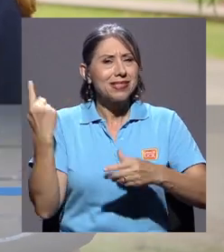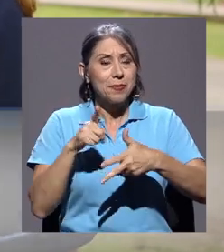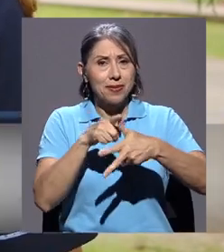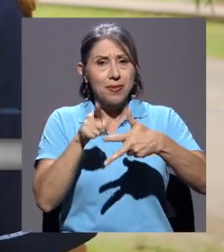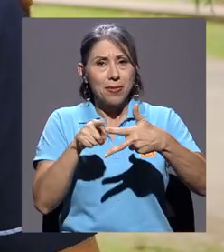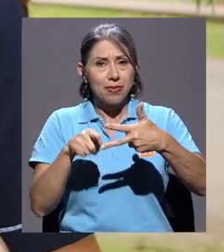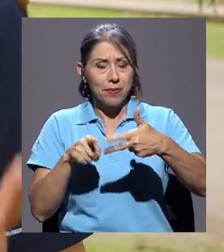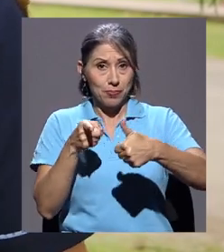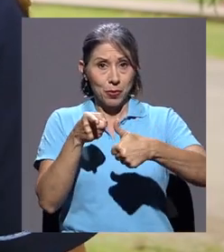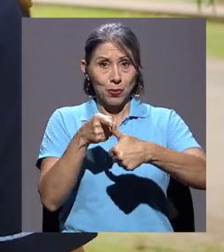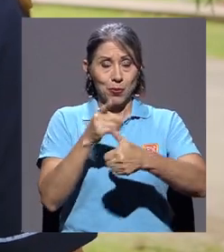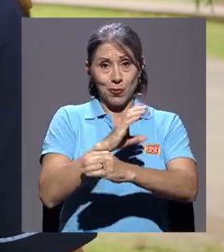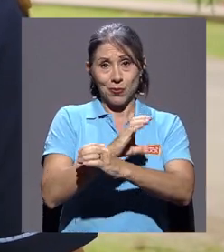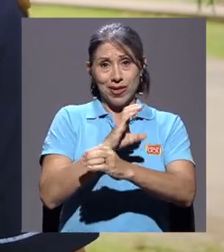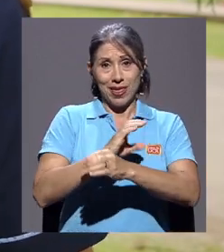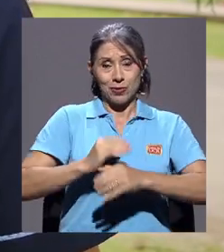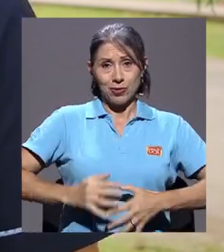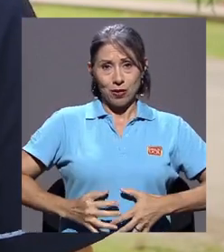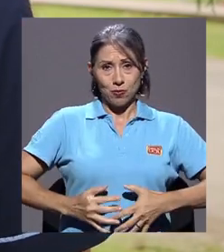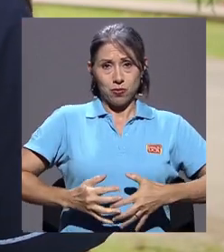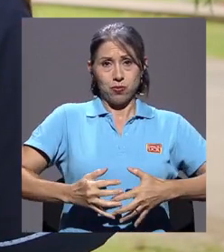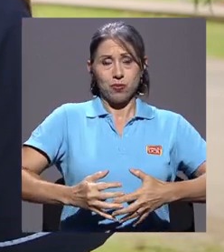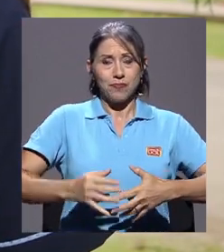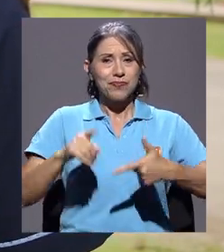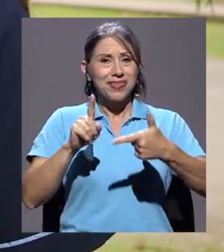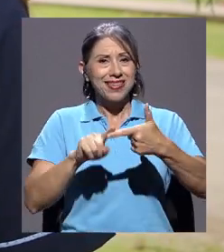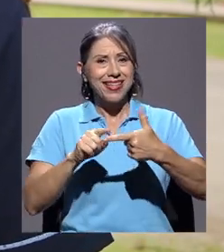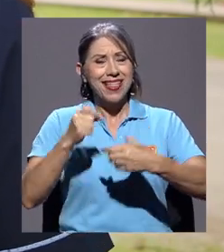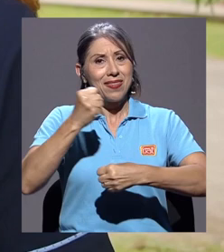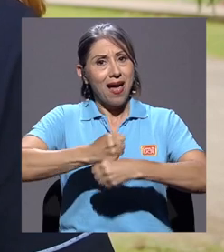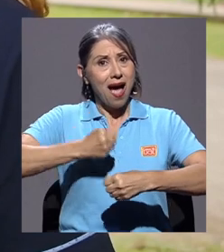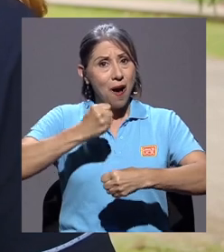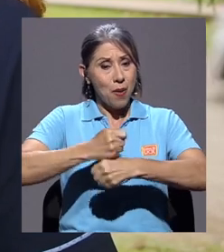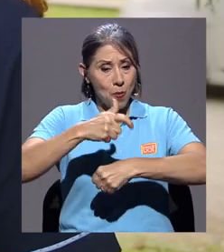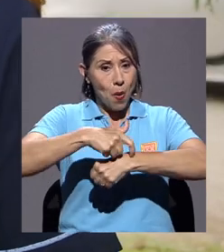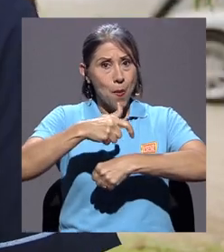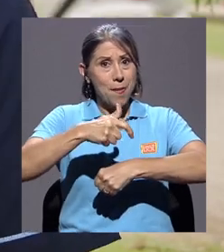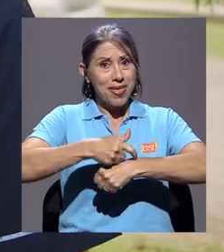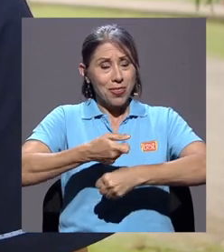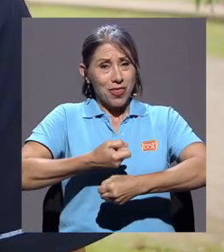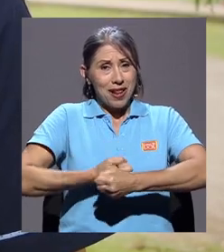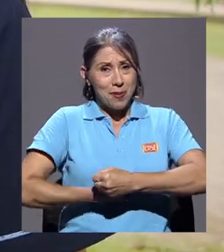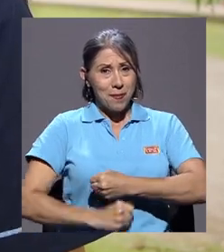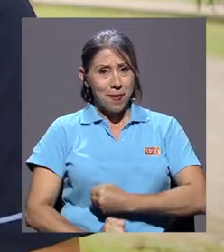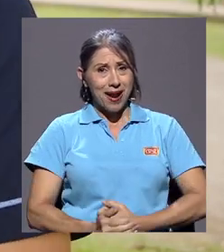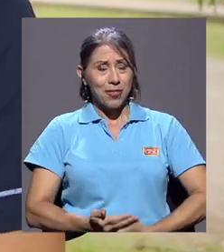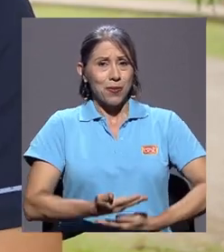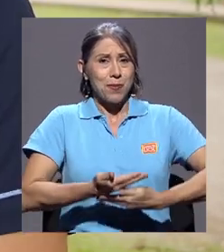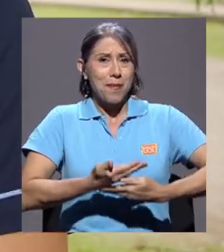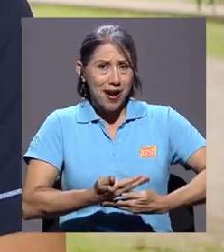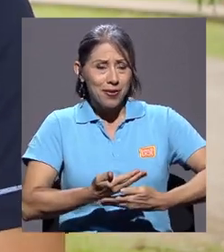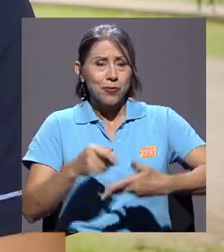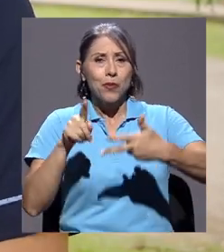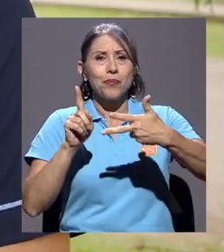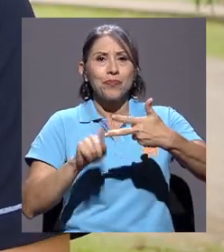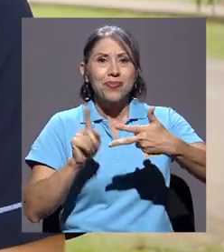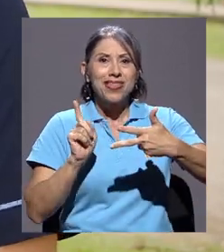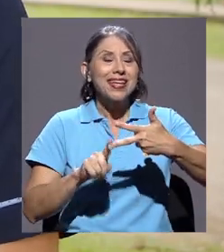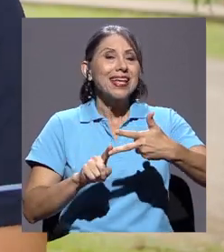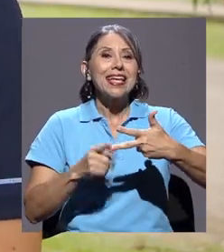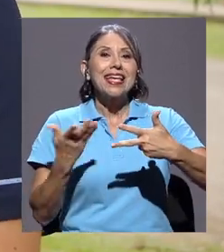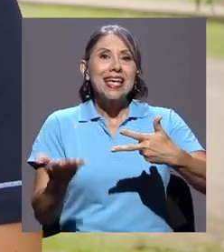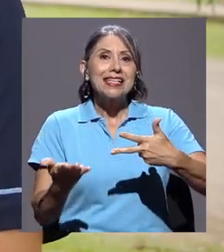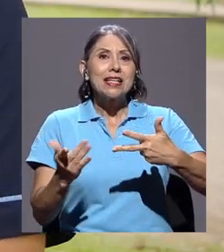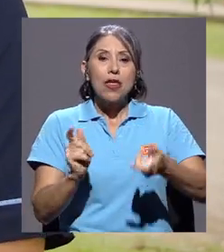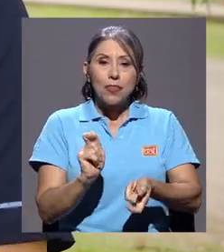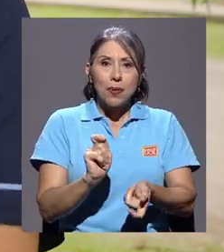Uno que tiene que ver con los cuidados del embarazo, otro que tiene que ver con el trabajo de parto y parto, y un tercer momento que